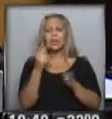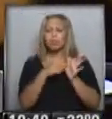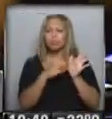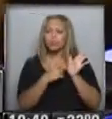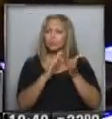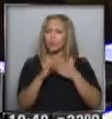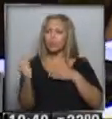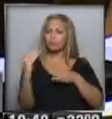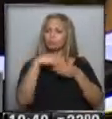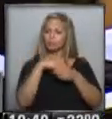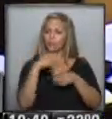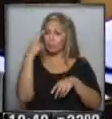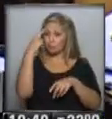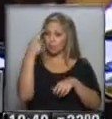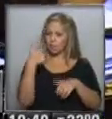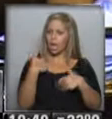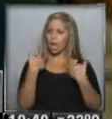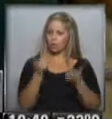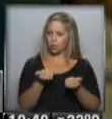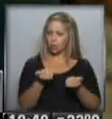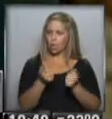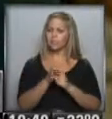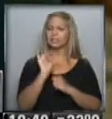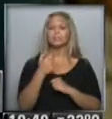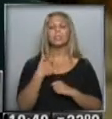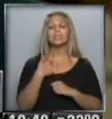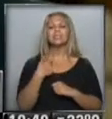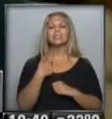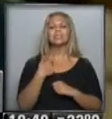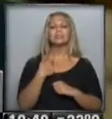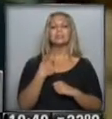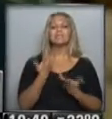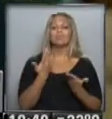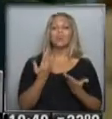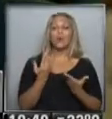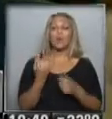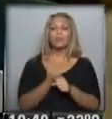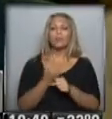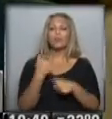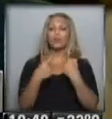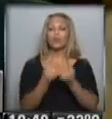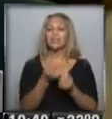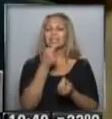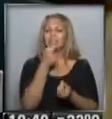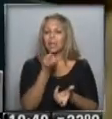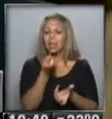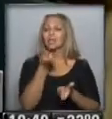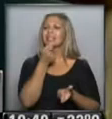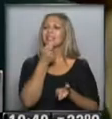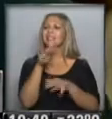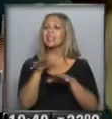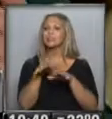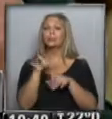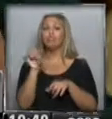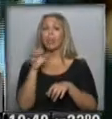incorporando aquellas cosas que nos parecen que fortalecen el debate. Es imposible llevar adelante esto en un escenario en donde